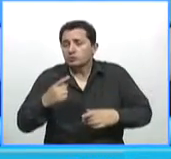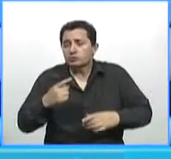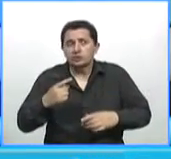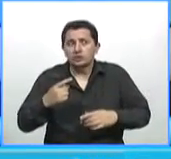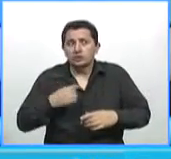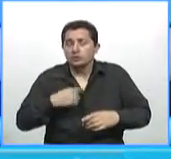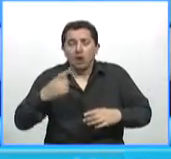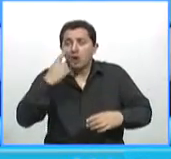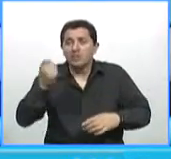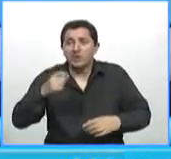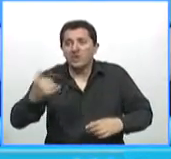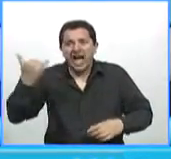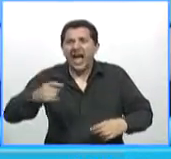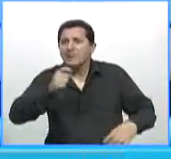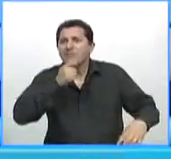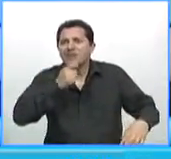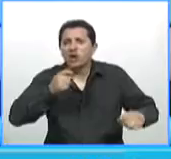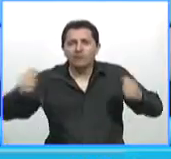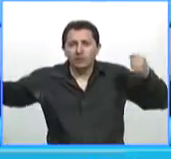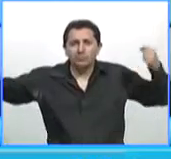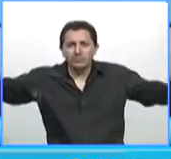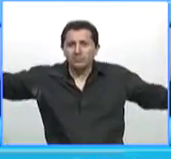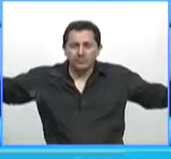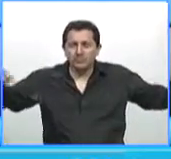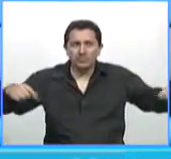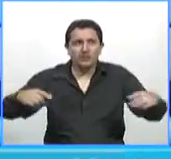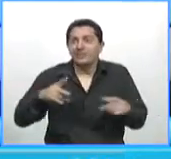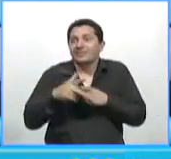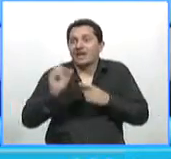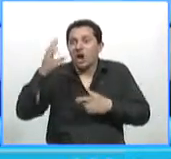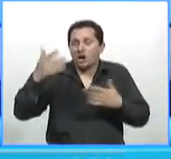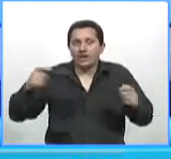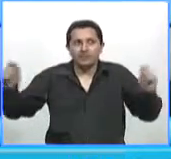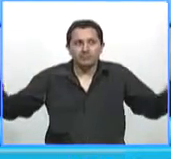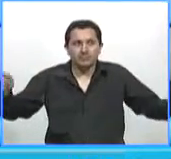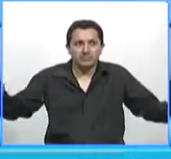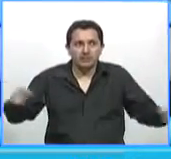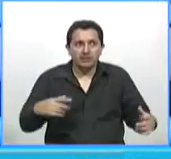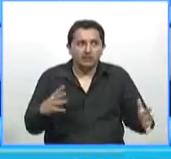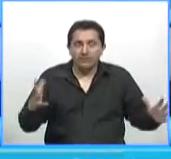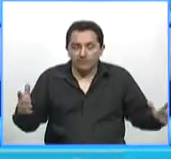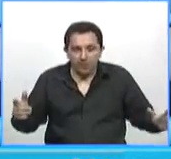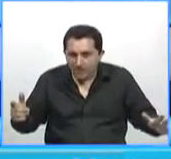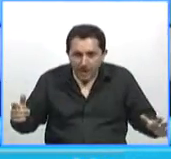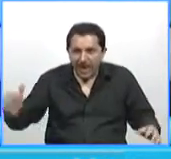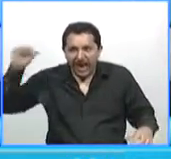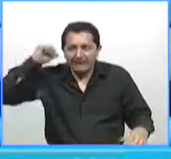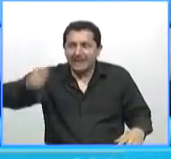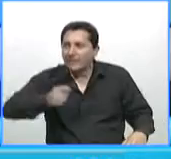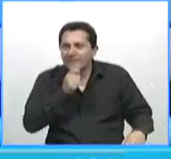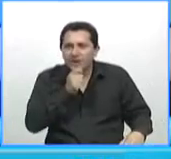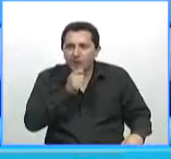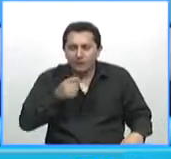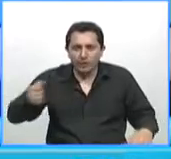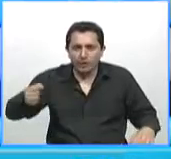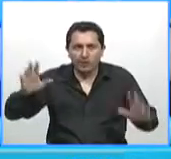que hay micrófonos, claramente. Hay micrófonos en todos lados. La tecnología llegó. En el partido, te soy sincera, no tenés idea que está el micrófono. Obvio. No le das importancia.